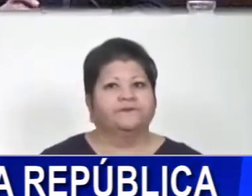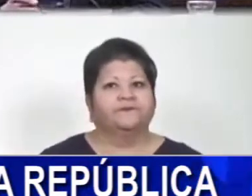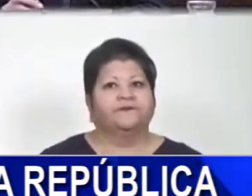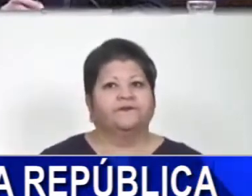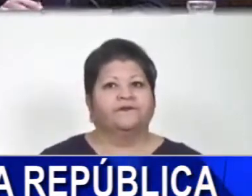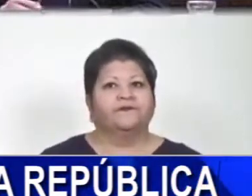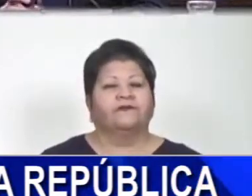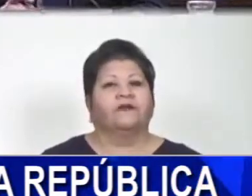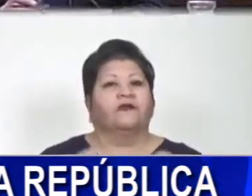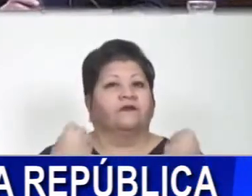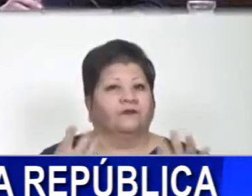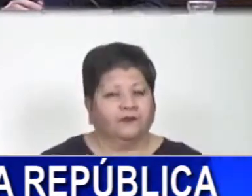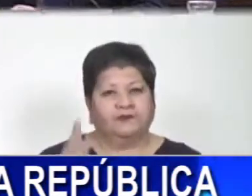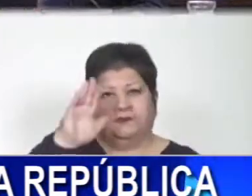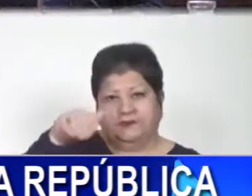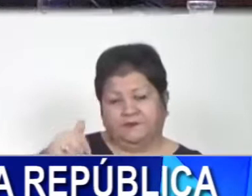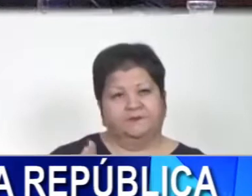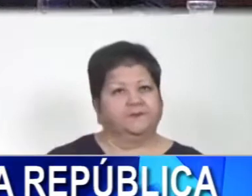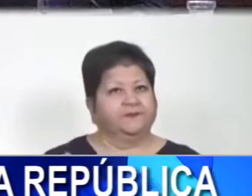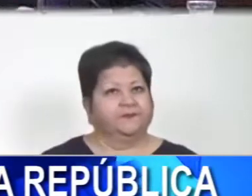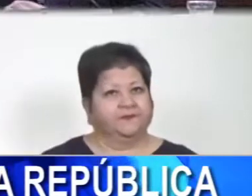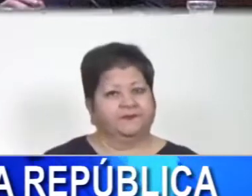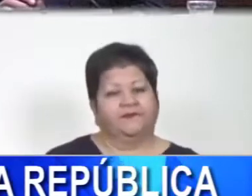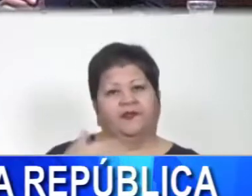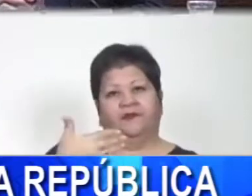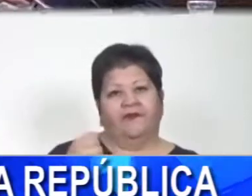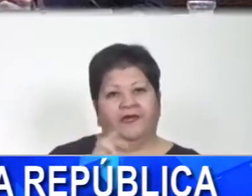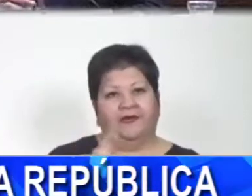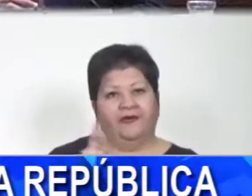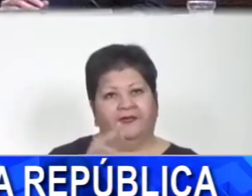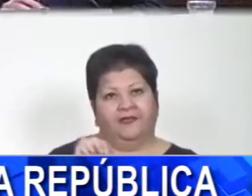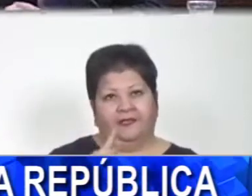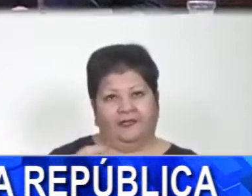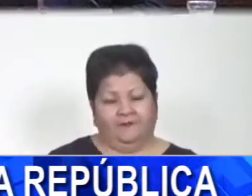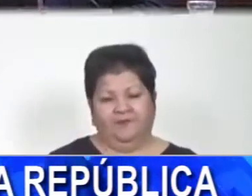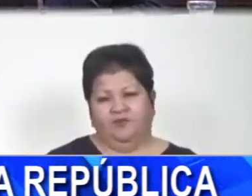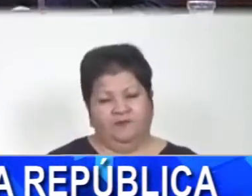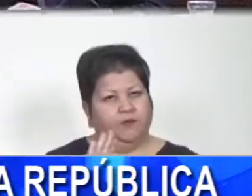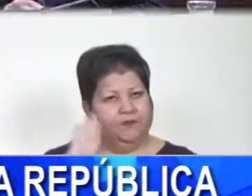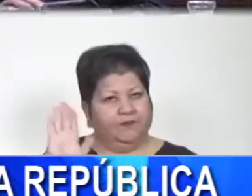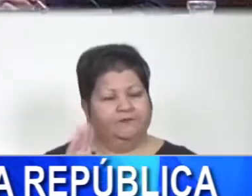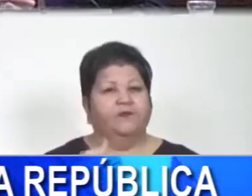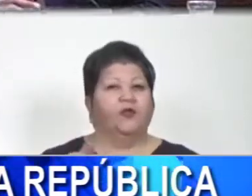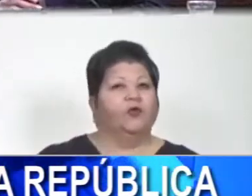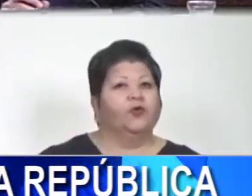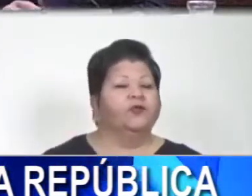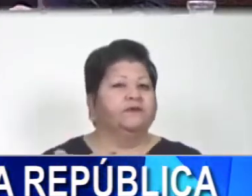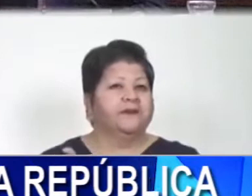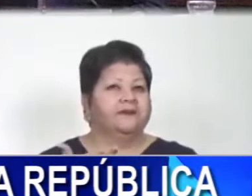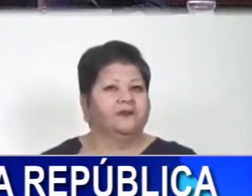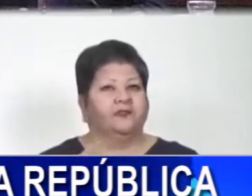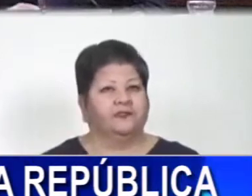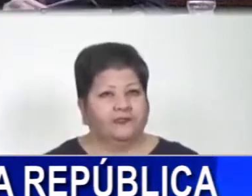15.000 uruguayos mínimo que van a tener la chance de en los próximos días inscribirse, ir a un sorteo